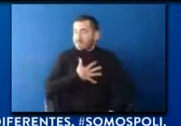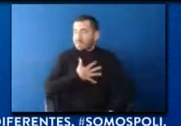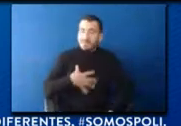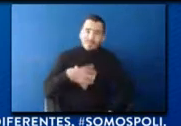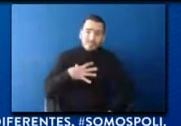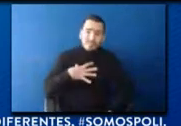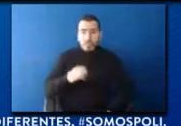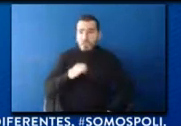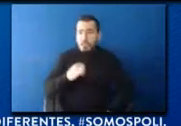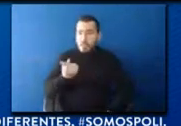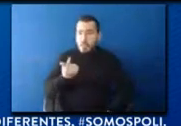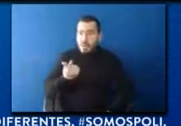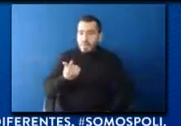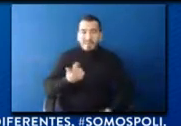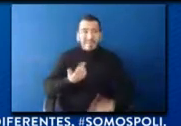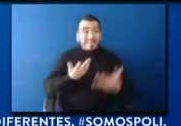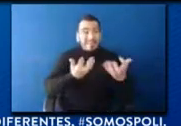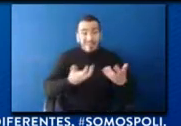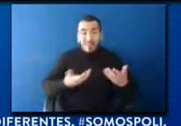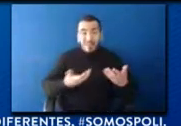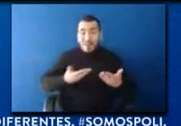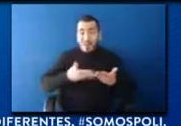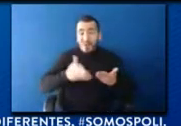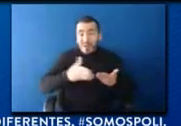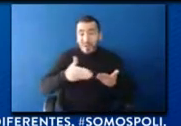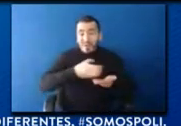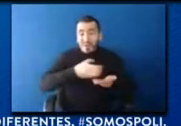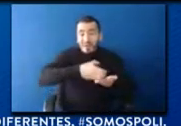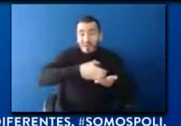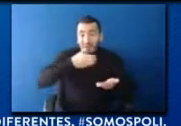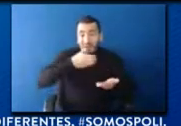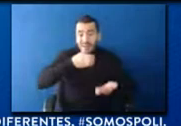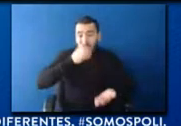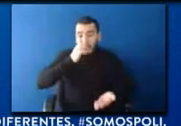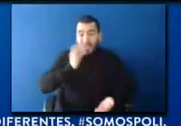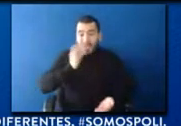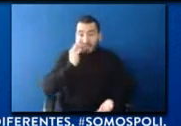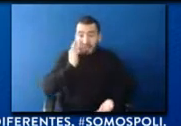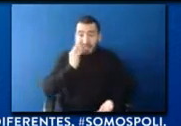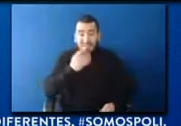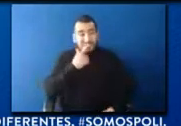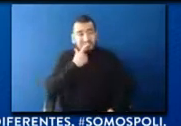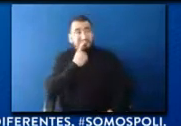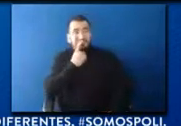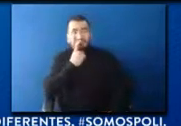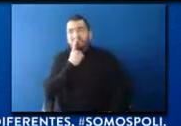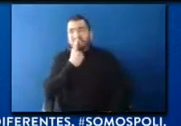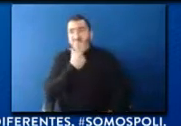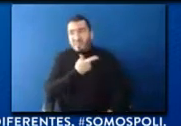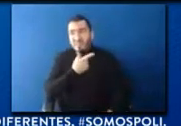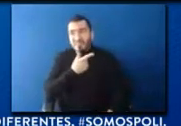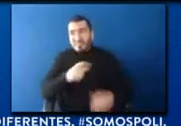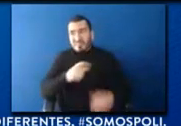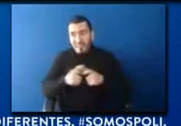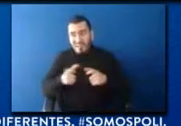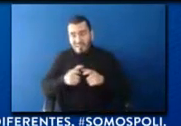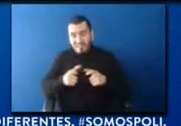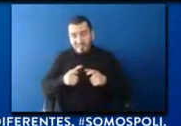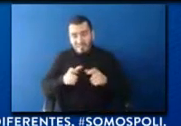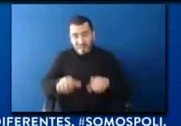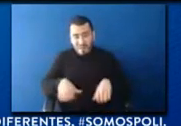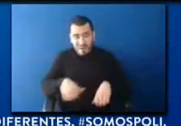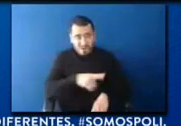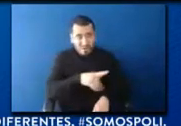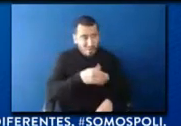tener ganas de comprar un café o algo y uno lo primero que piensa es: uy, ¿será que sí reciben tarjeta? ¿Cuánto es la compra mínima, Bessy?